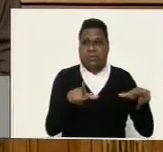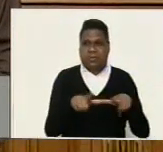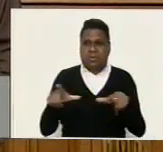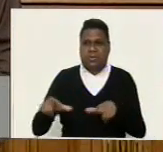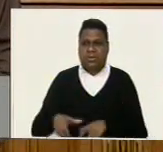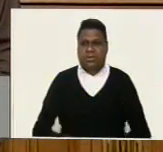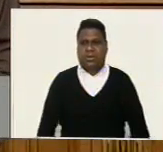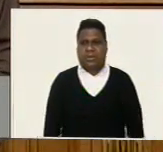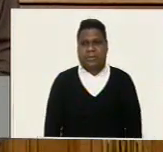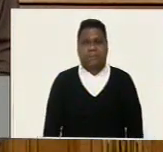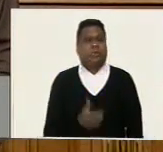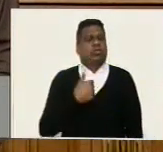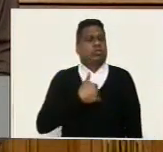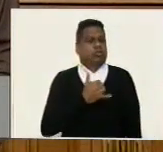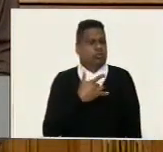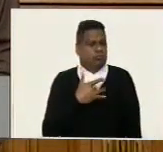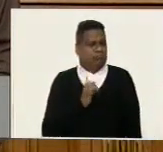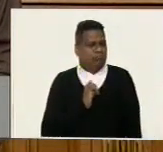Y yo creo